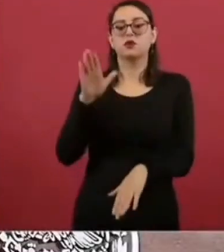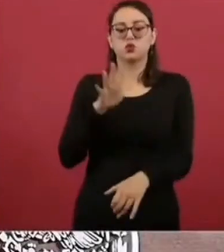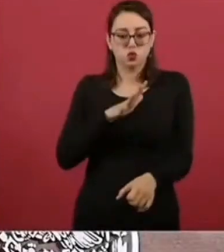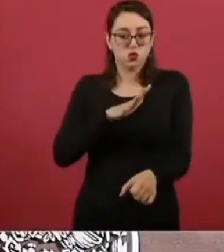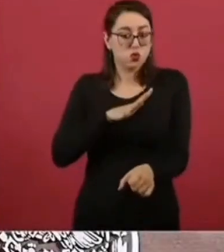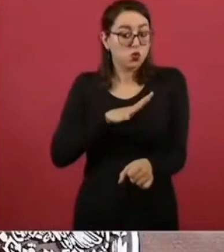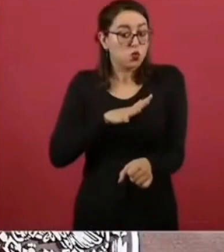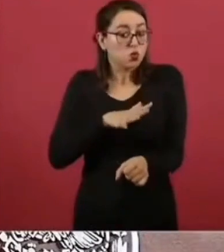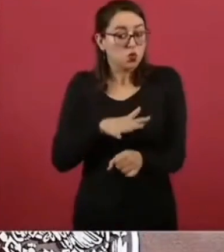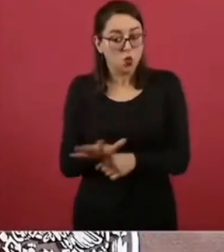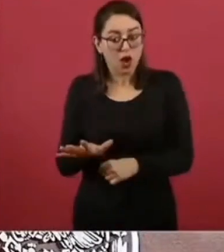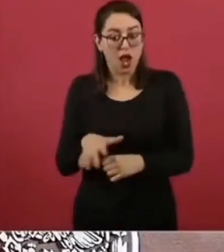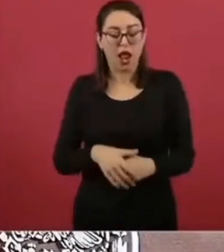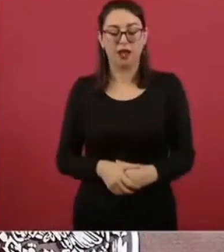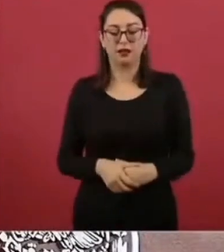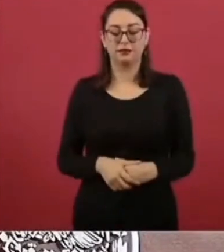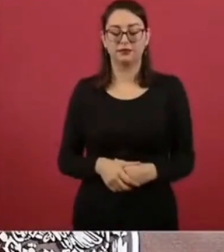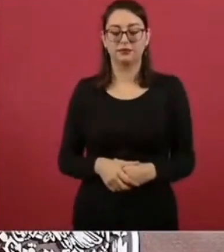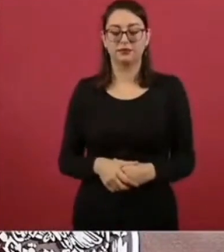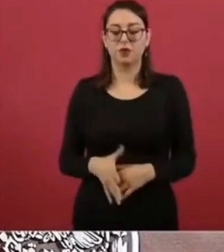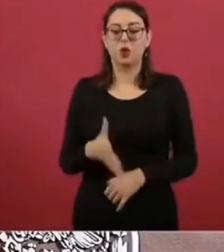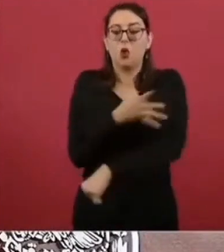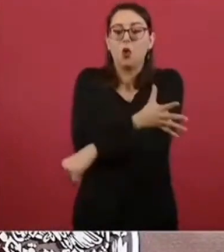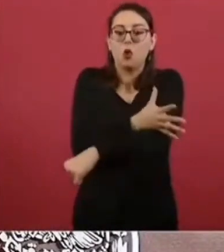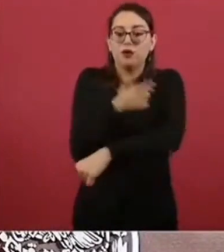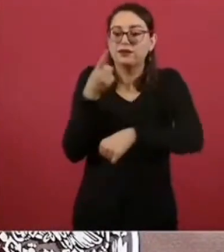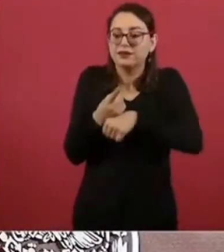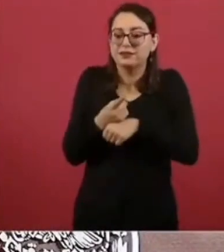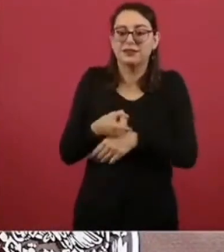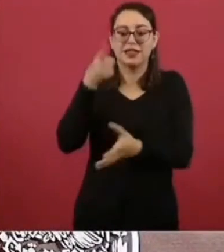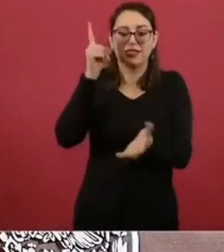que no haya manipulación.